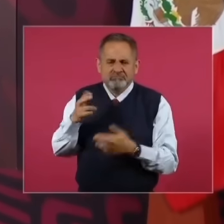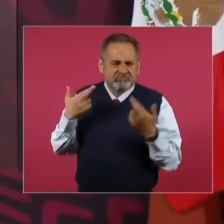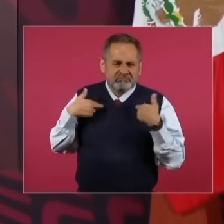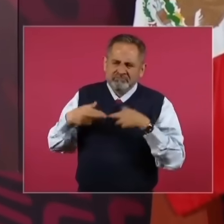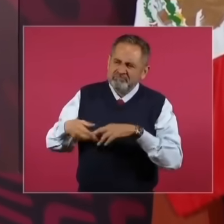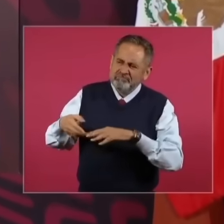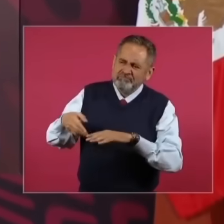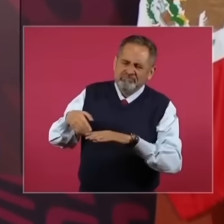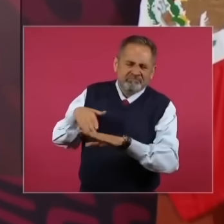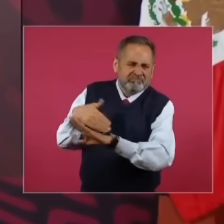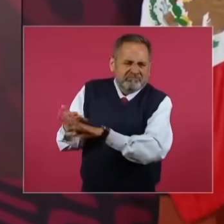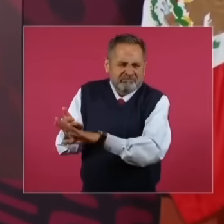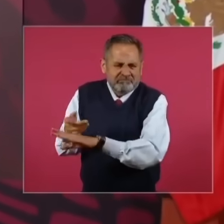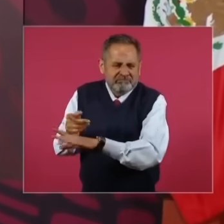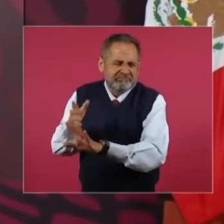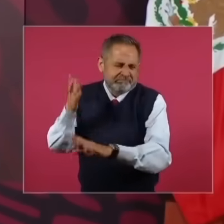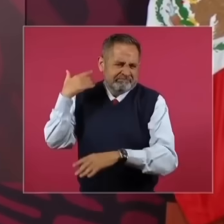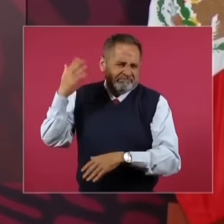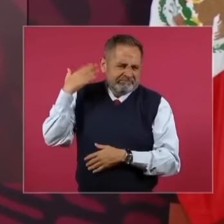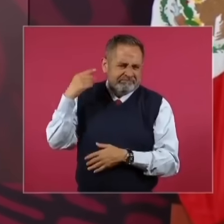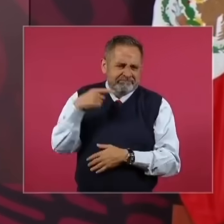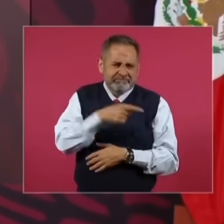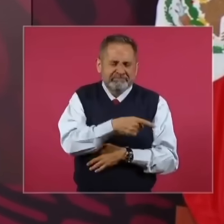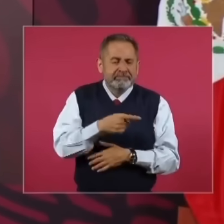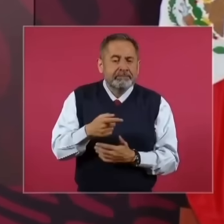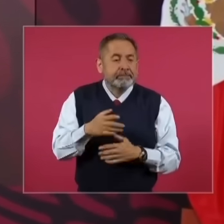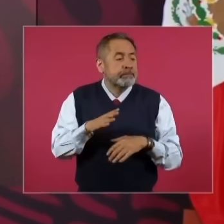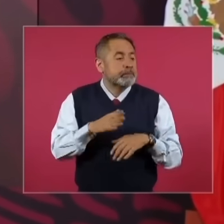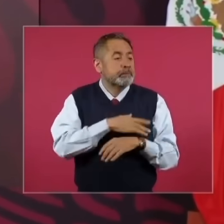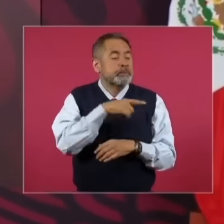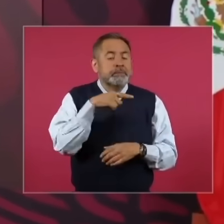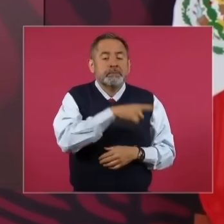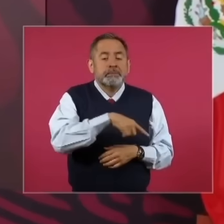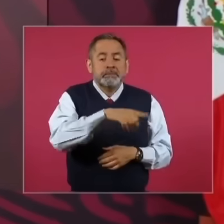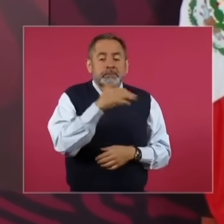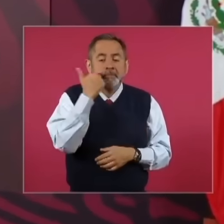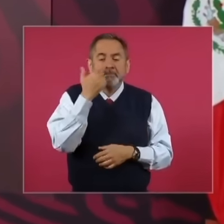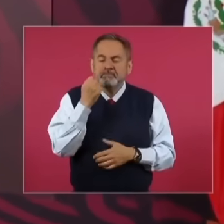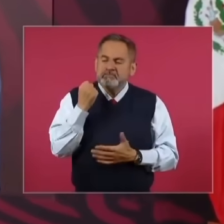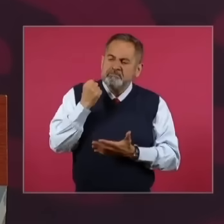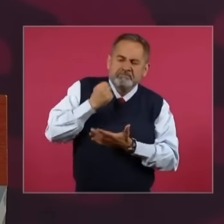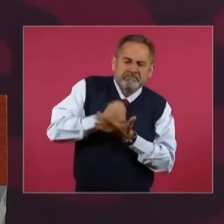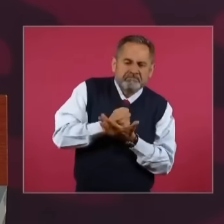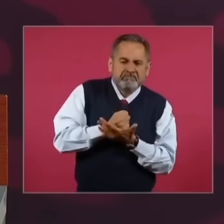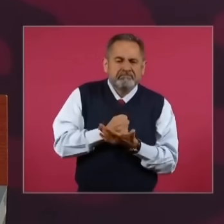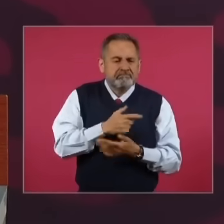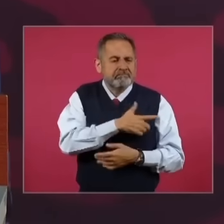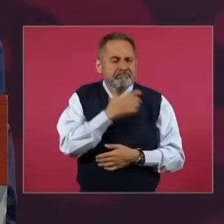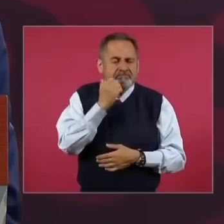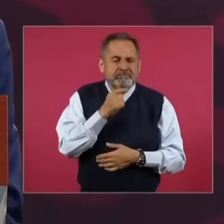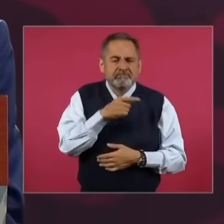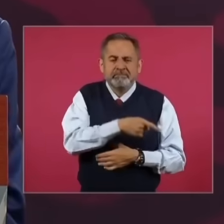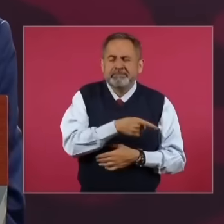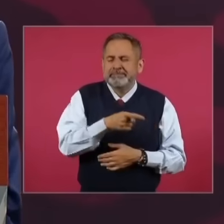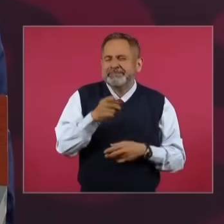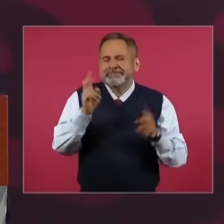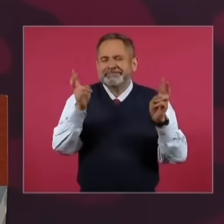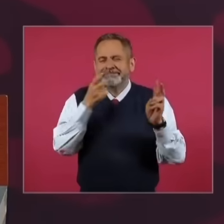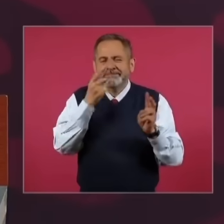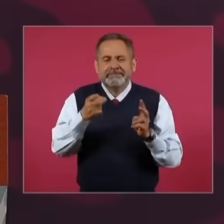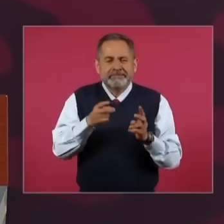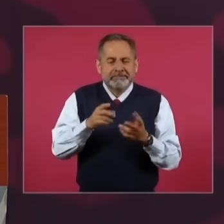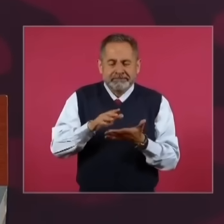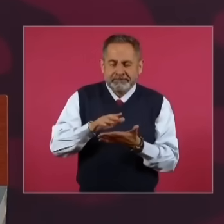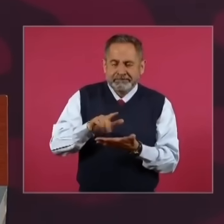de septiembre, pues qué le importa el tiradero que le va a dejar a la presidenta Claudia Sheinbaum. El problema con los mercados, el problema de